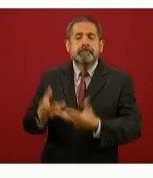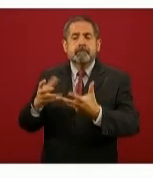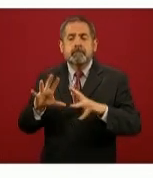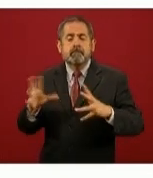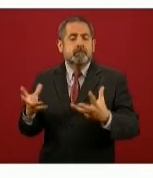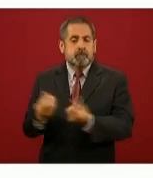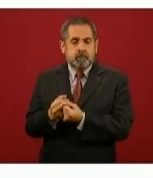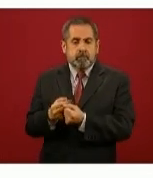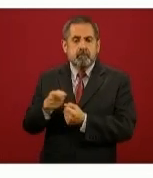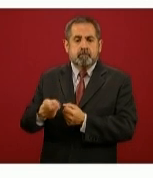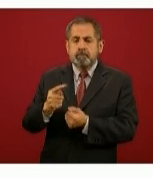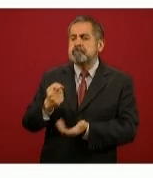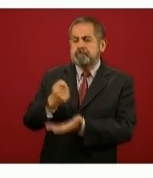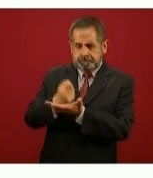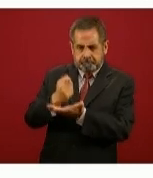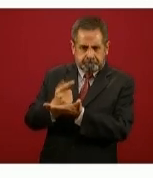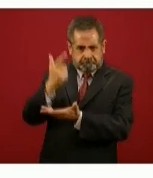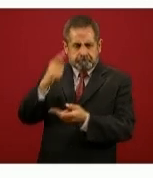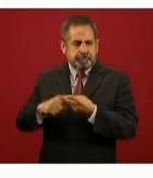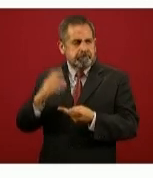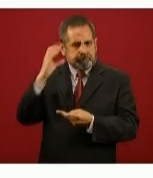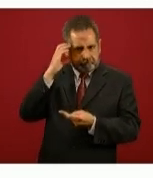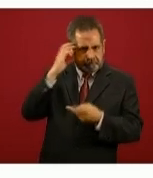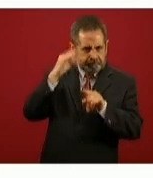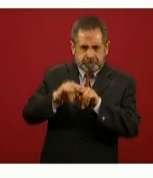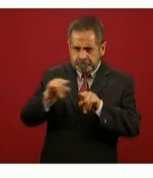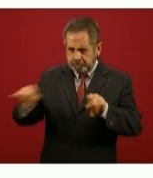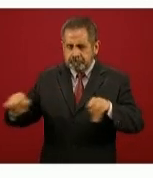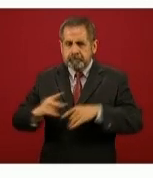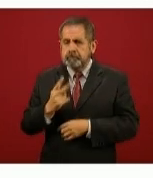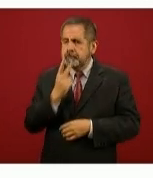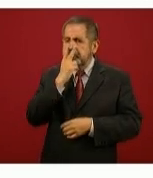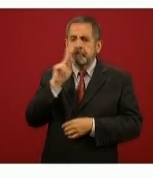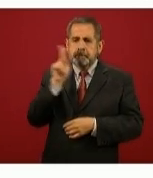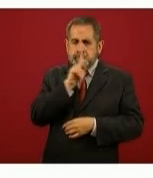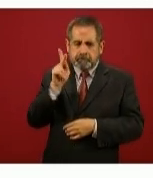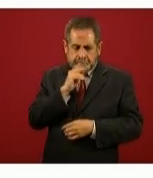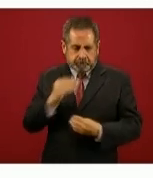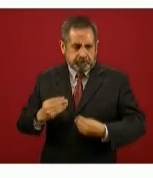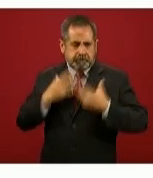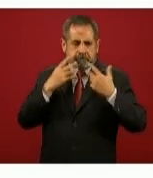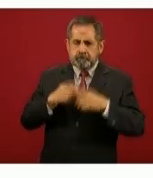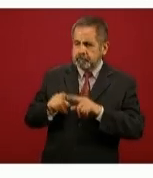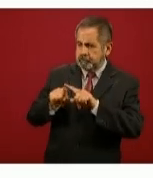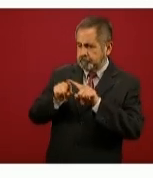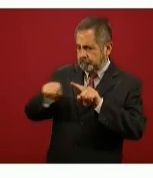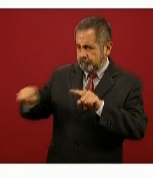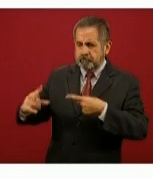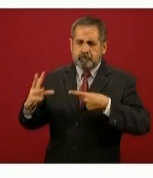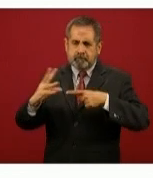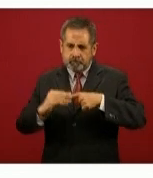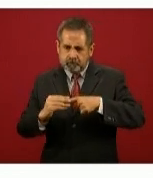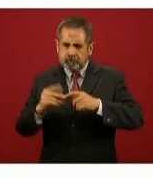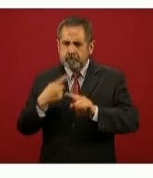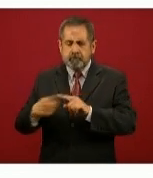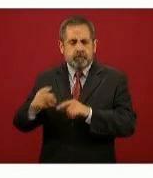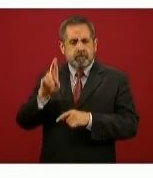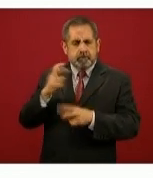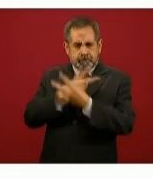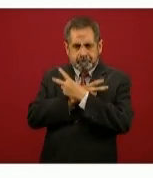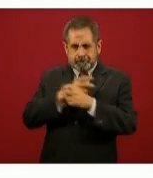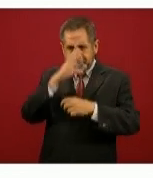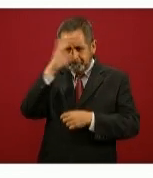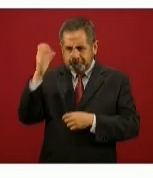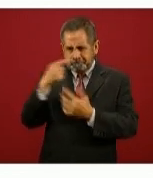tener unidades de terapia intensiva, camas hospitalarias, ventiladores mecánicos, monitores, oxímetros, rayos X